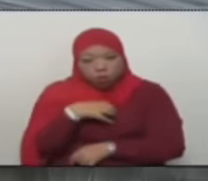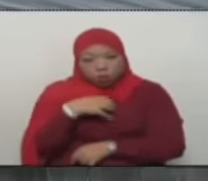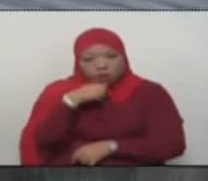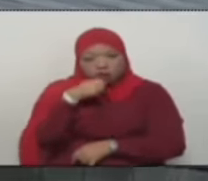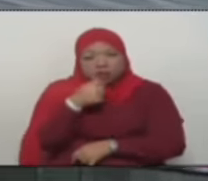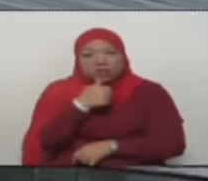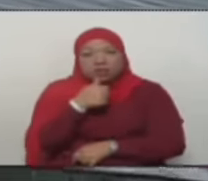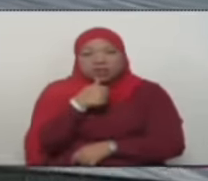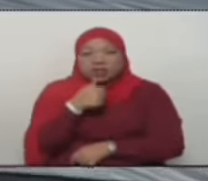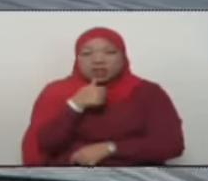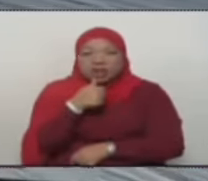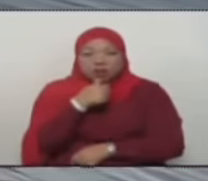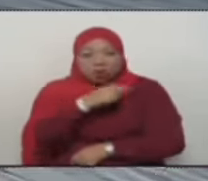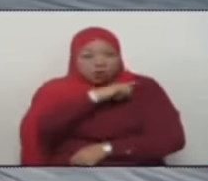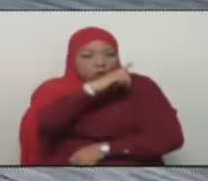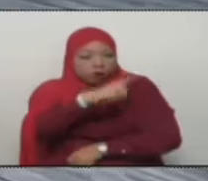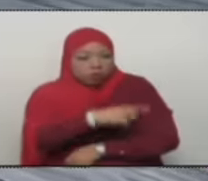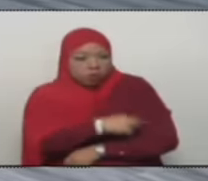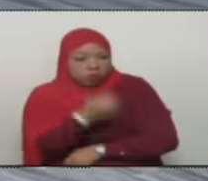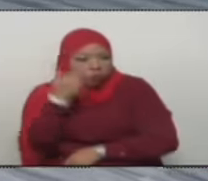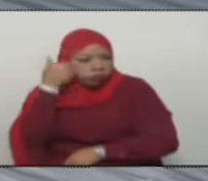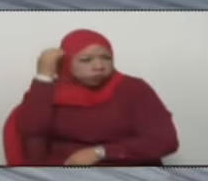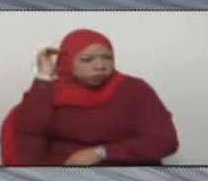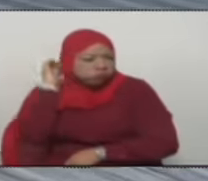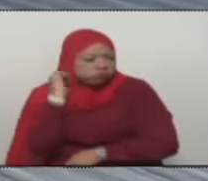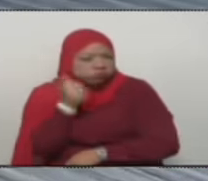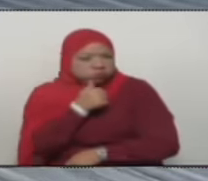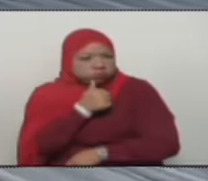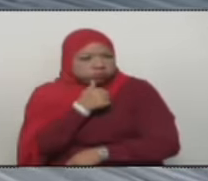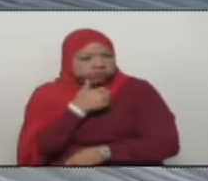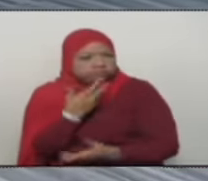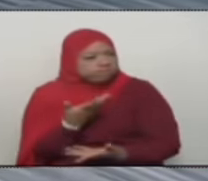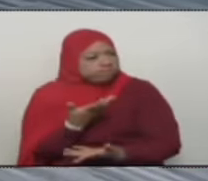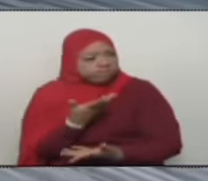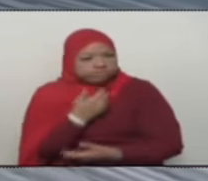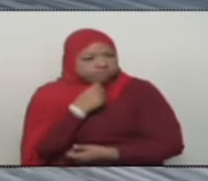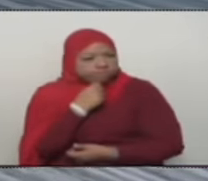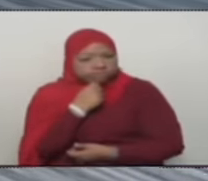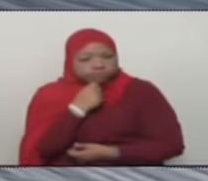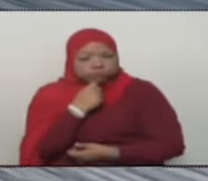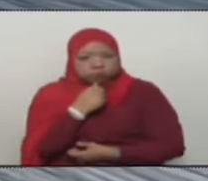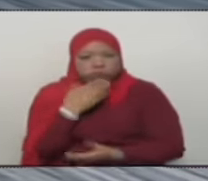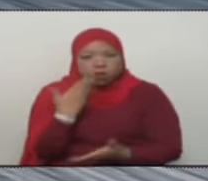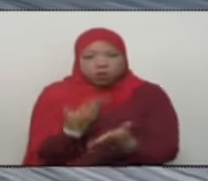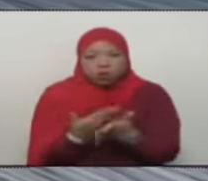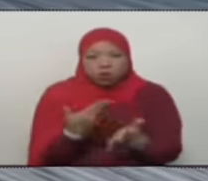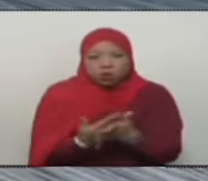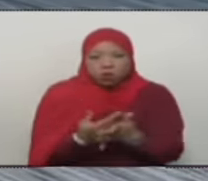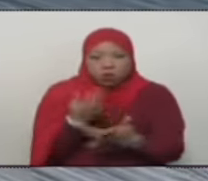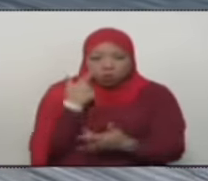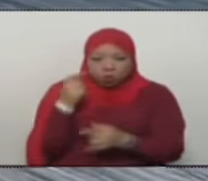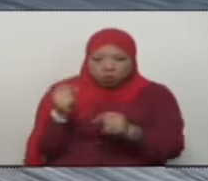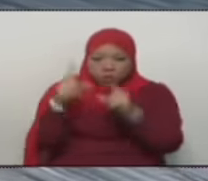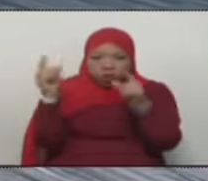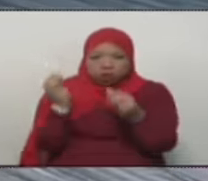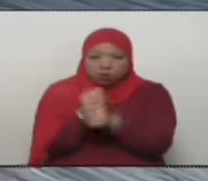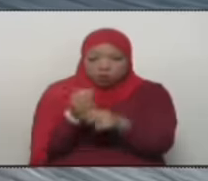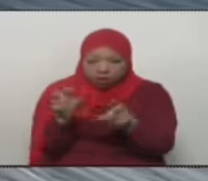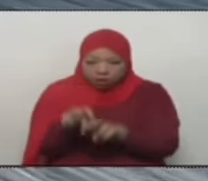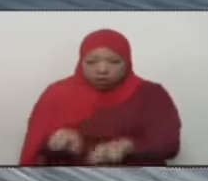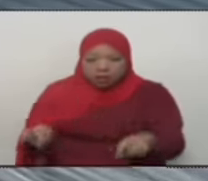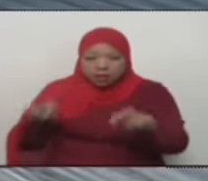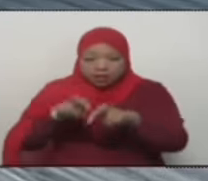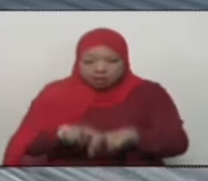le entregó el poder a esta señora fascista? Somos testigos. Tú lo has descubierto en tus